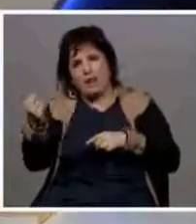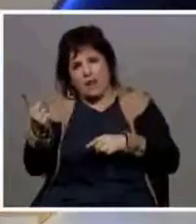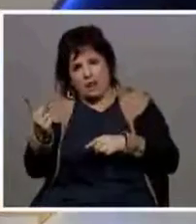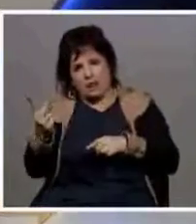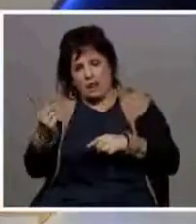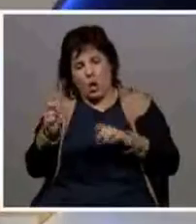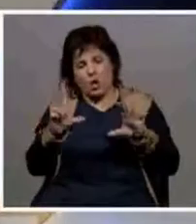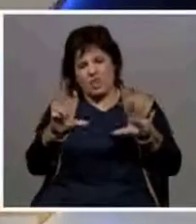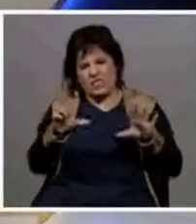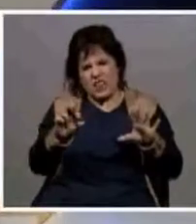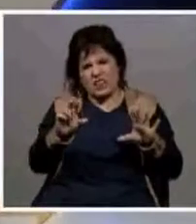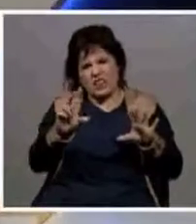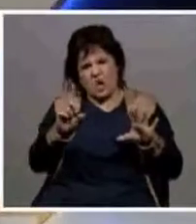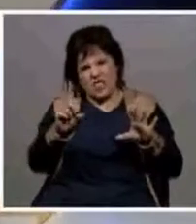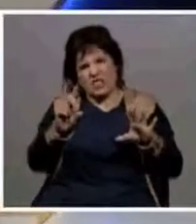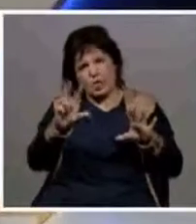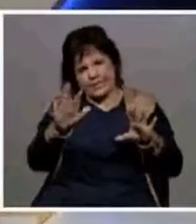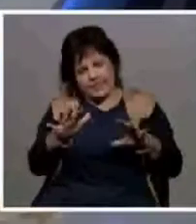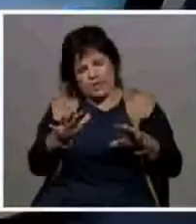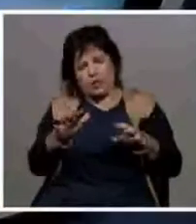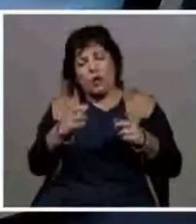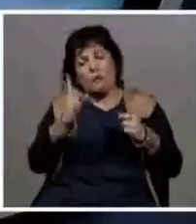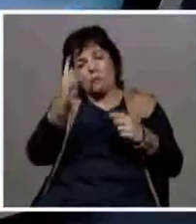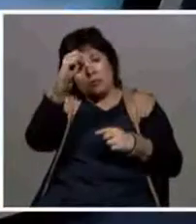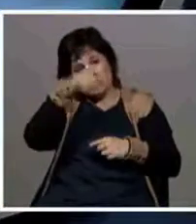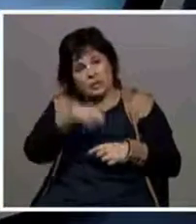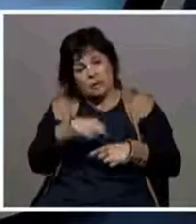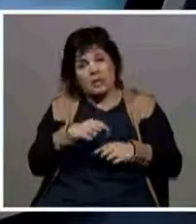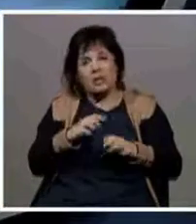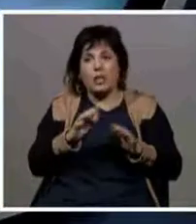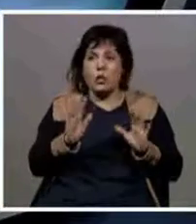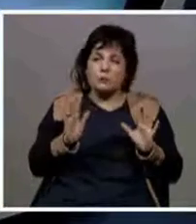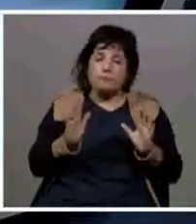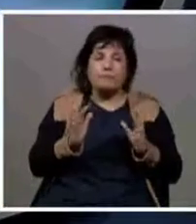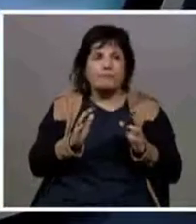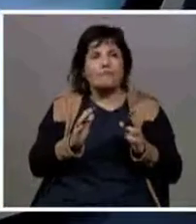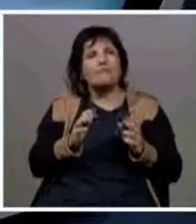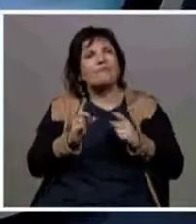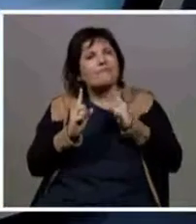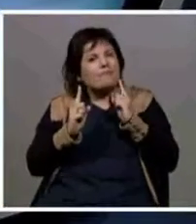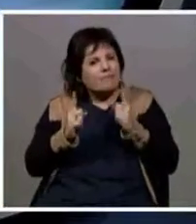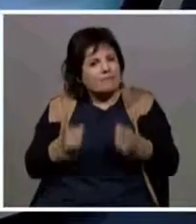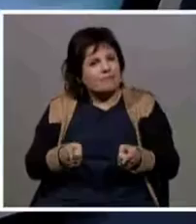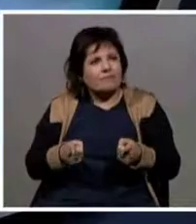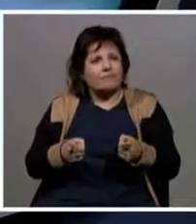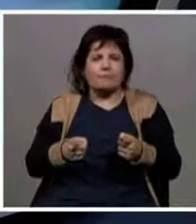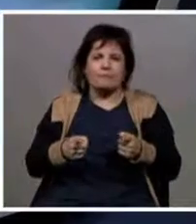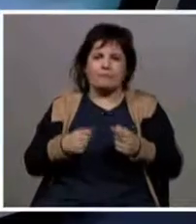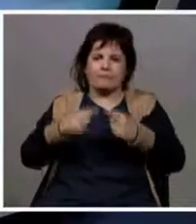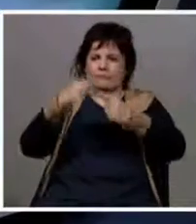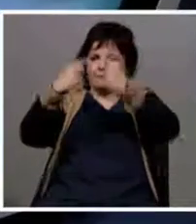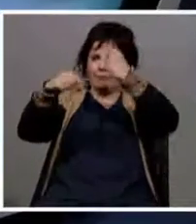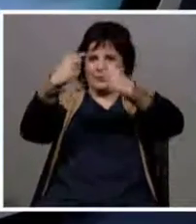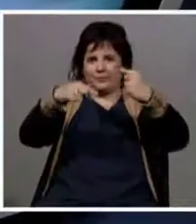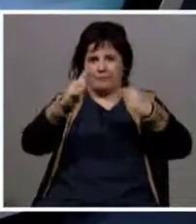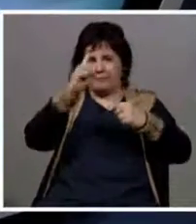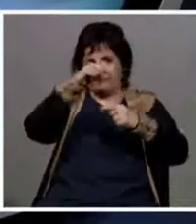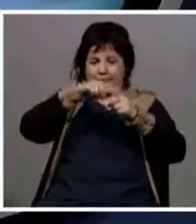mil y en montevideo que montevideo también es un territorio muy heterogéneo